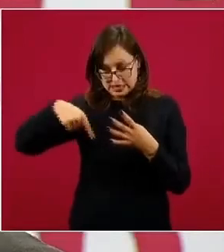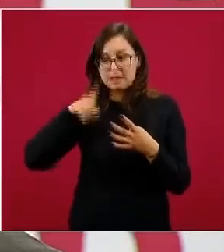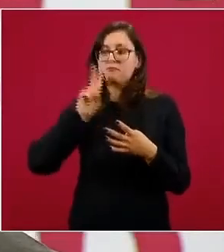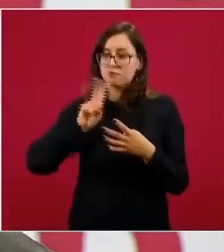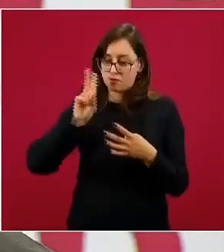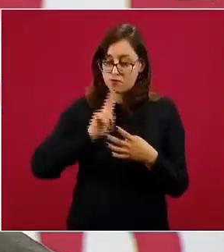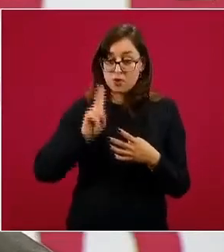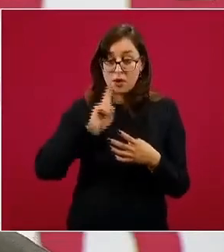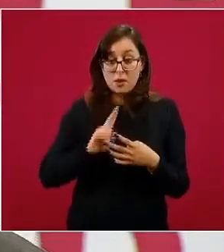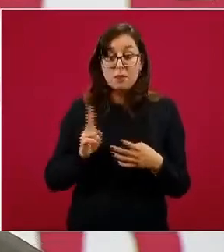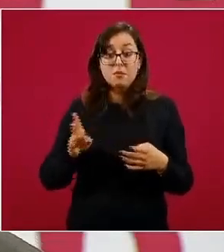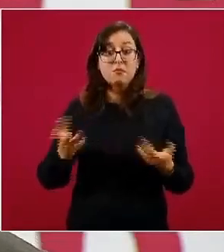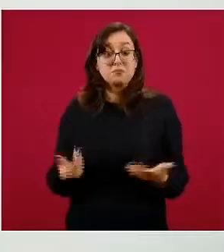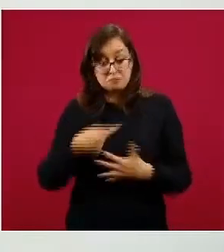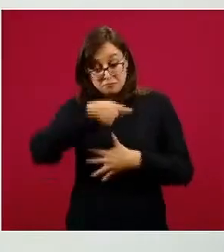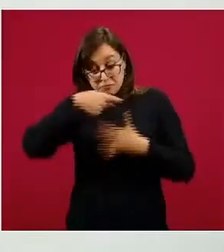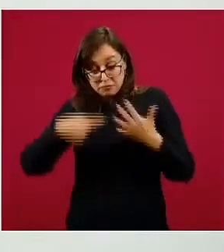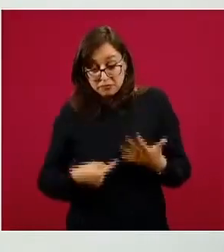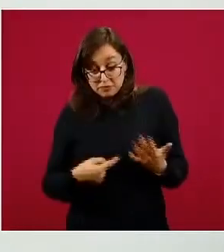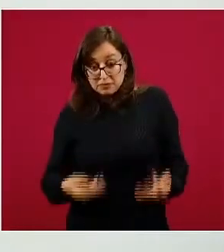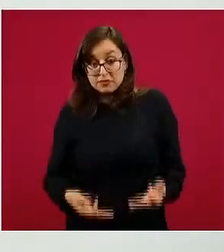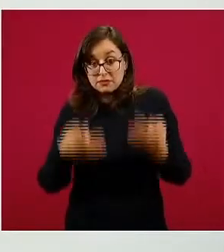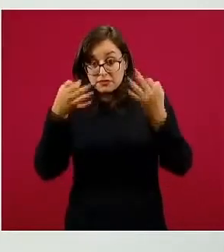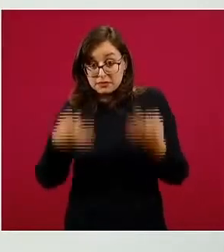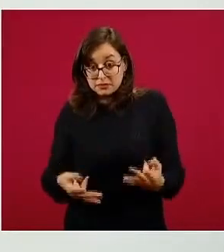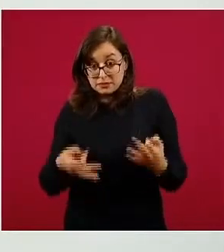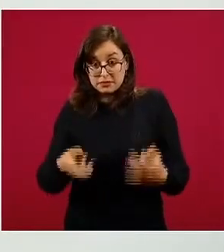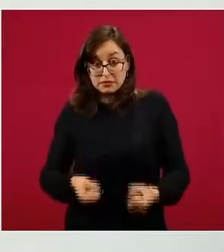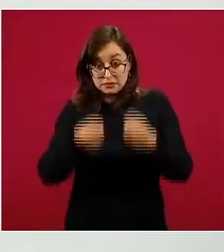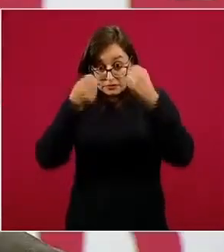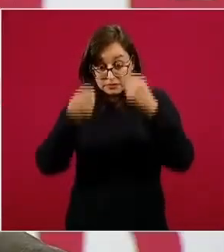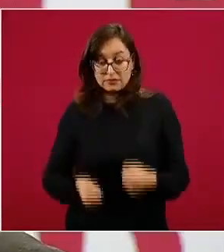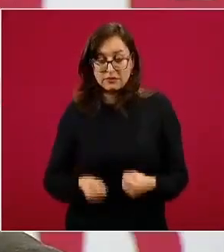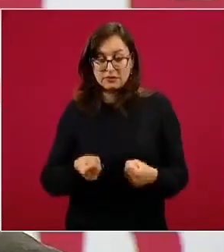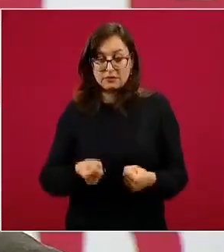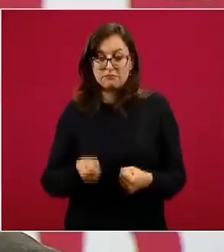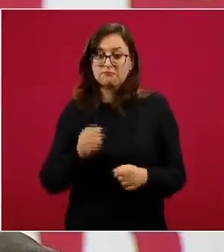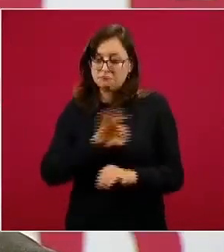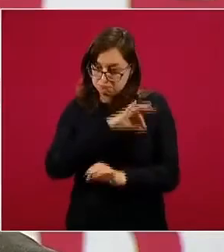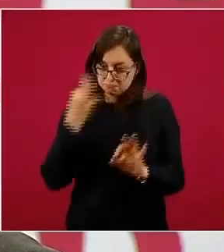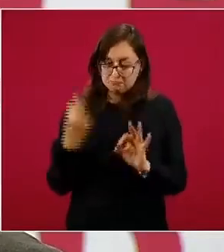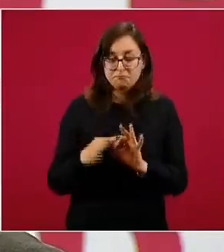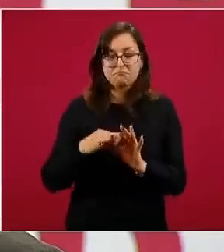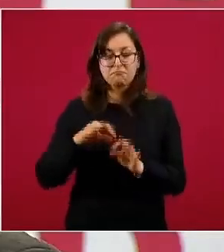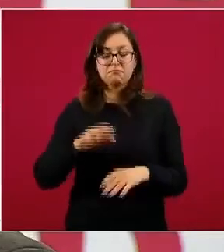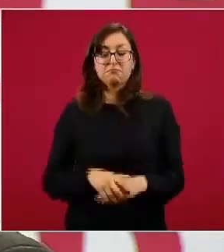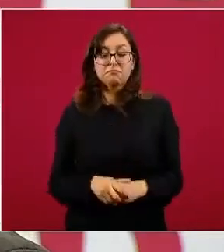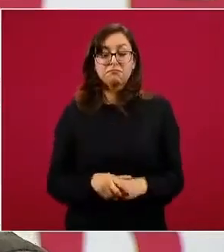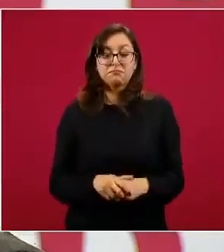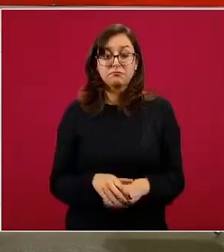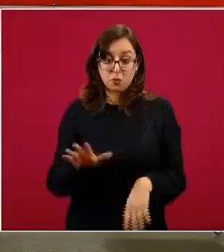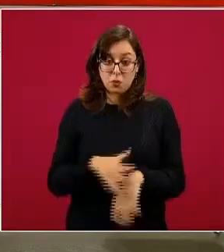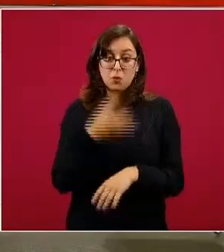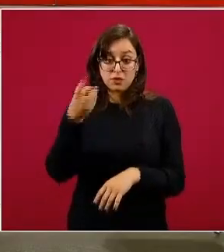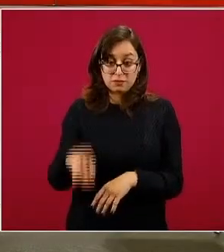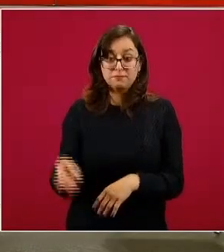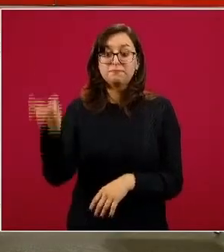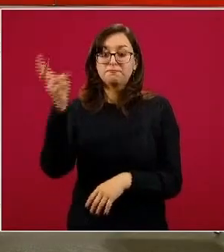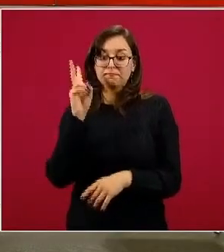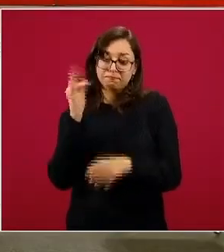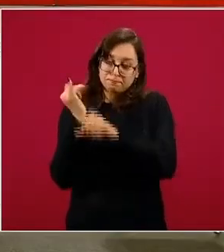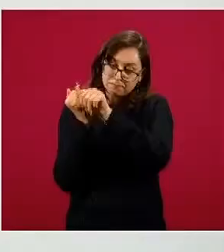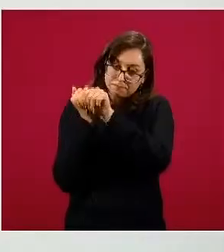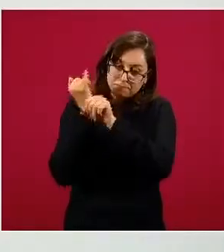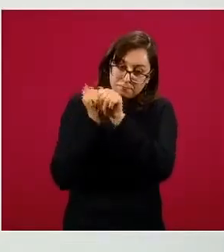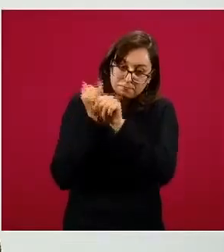los productos tienen las condiciones de calidad, seguridad y eficacia. Y para eso se hace la investigación clínica